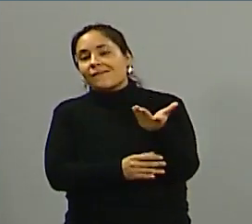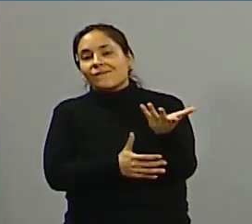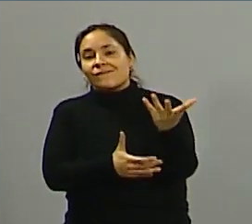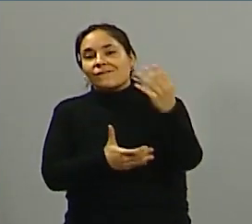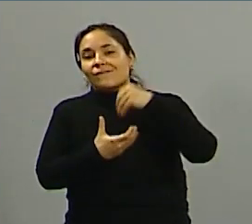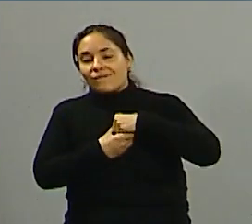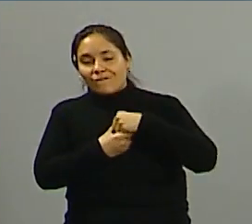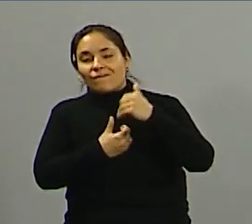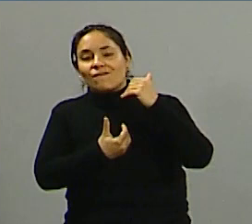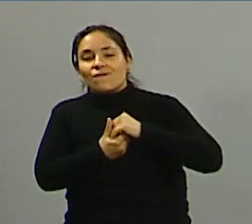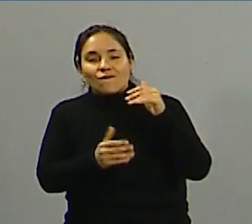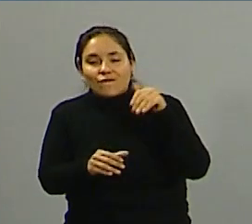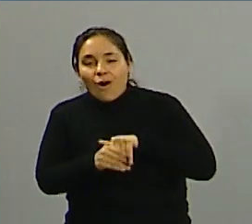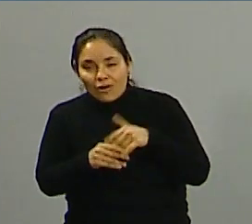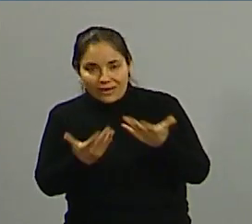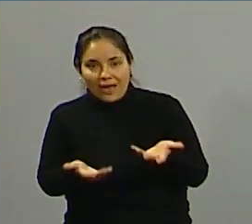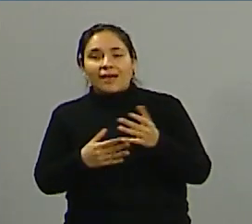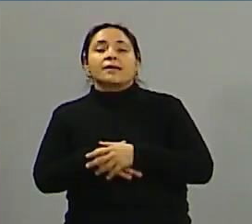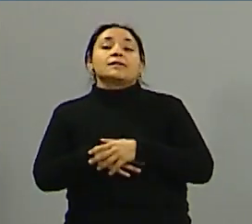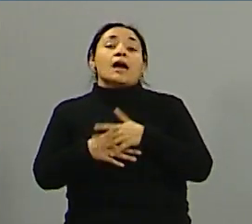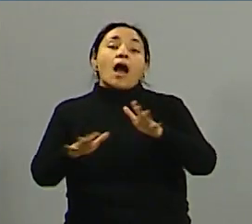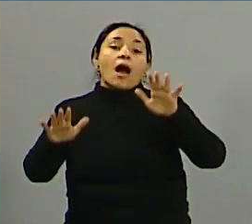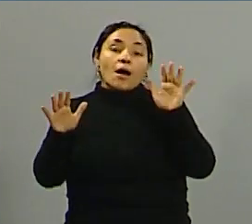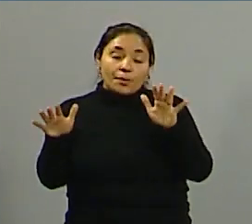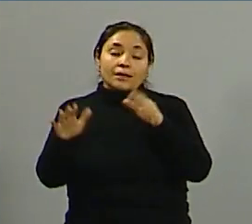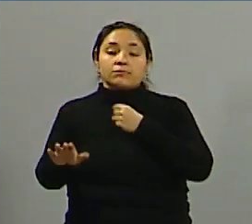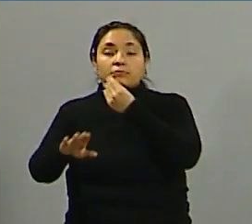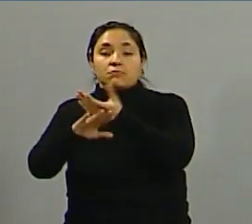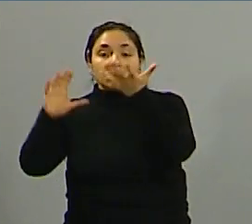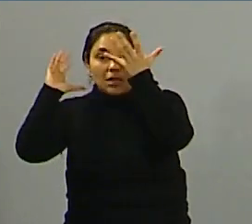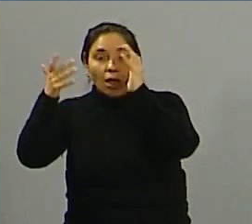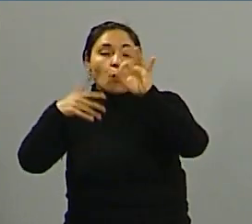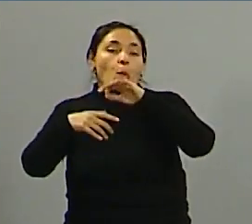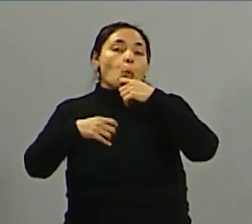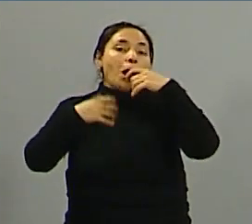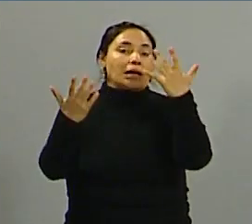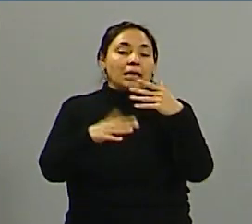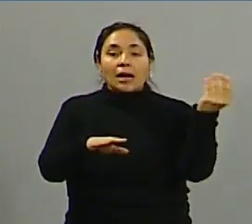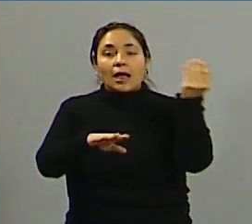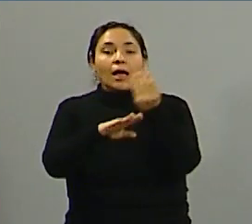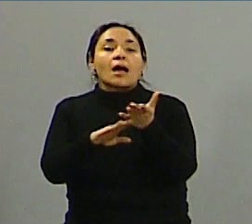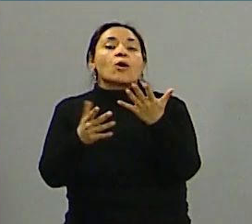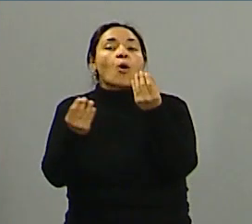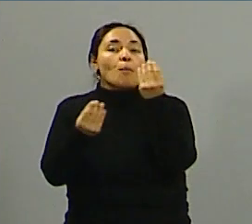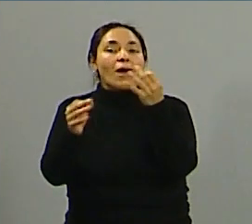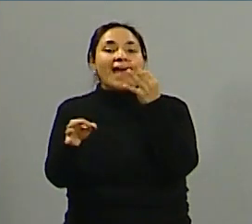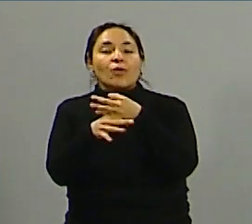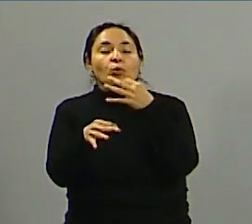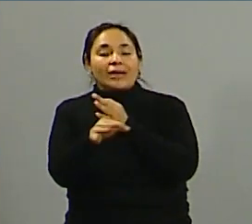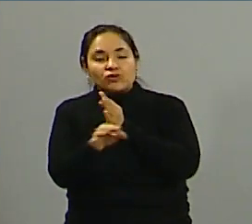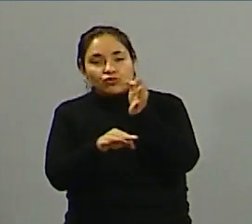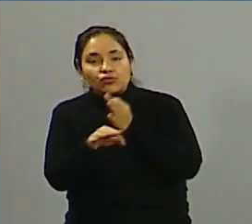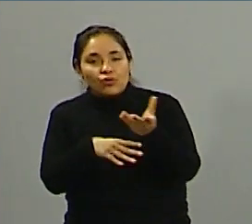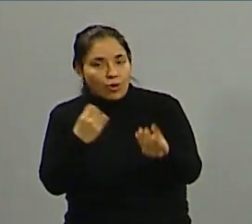partir de cuando estén en el poder, sea Milei o sea cualquiera, entiende que tiene que impartirse la educación. Además, hay que decirlo, y vos como